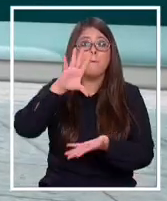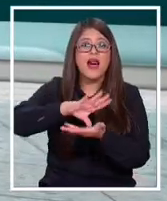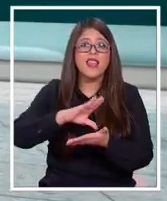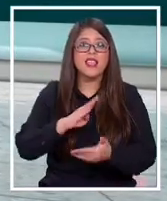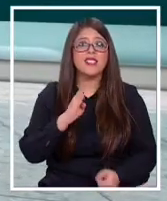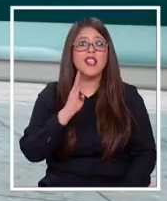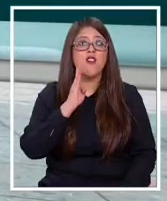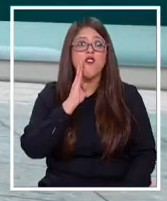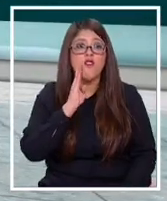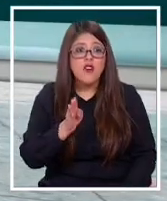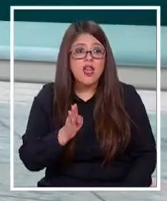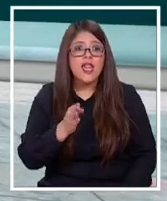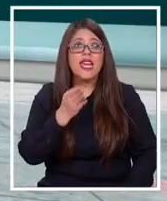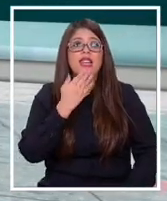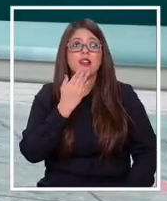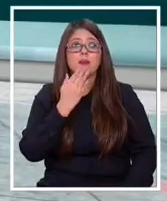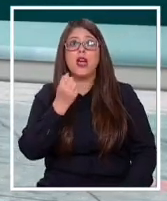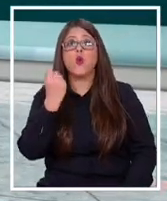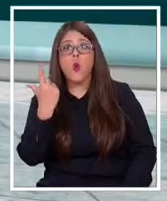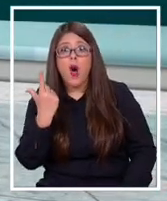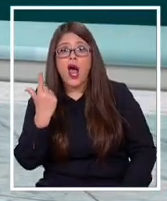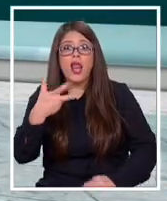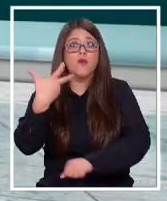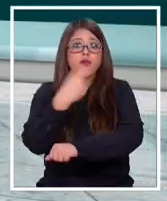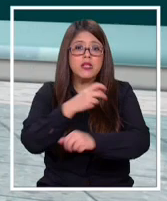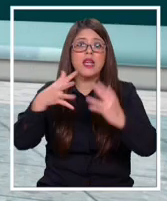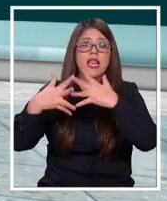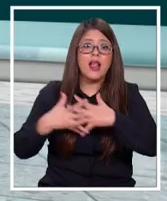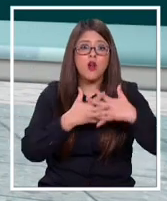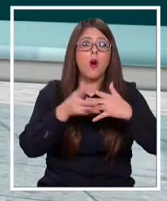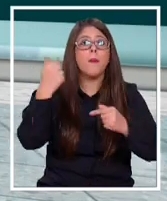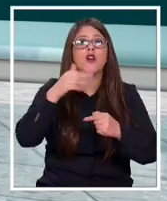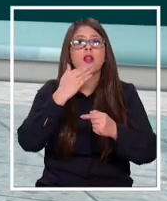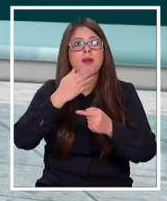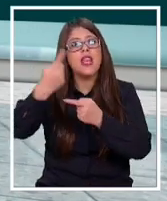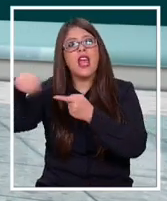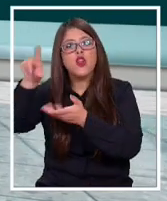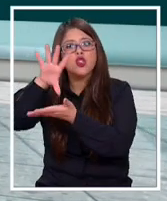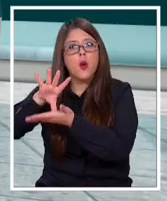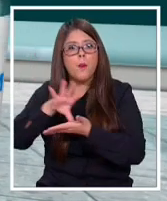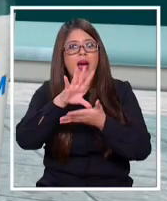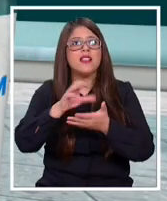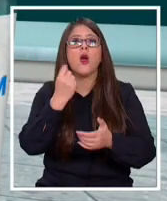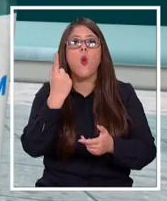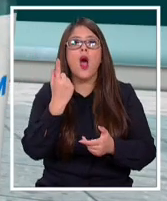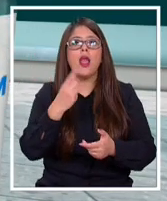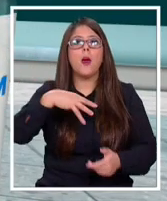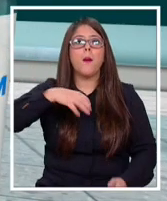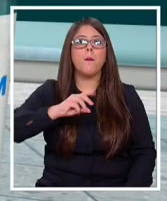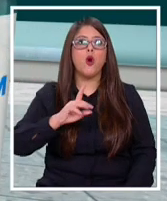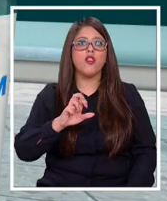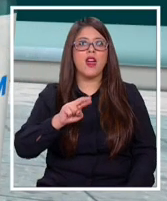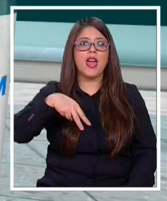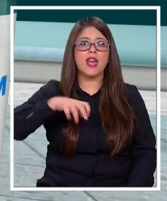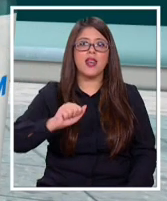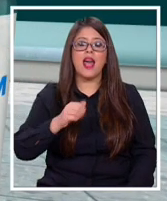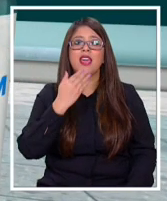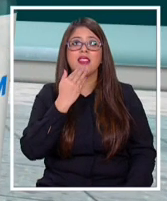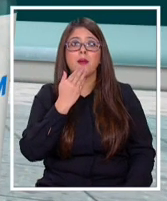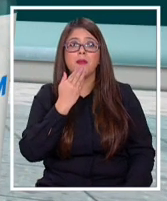Moderna, que se inocula en Estados Unidos principalmente, pero también en otros países. Y se sumó a esta lista la vacuna